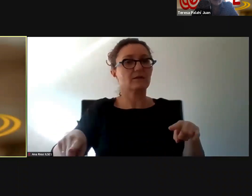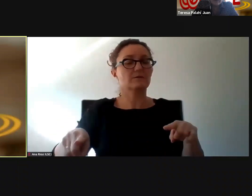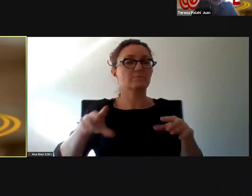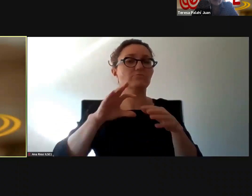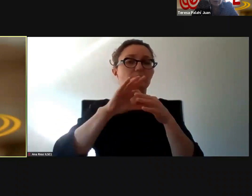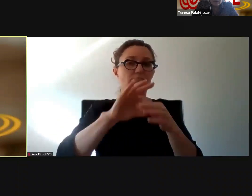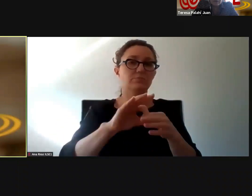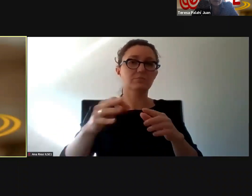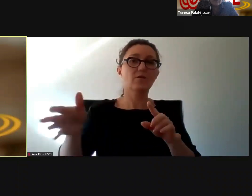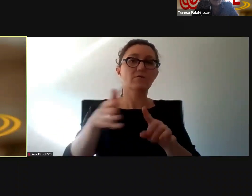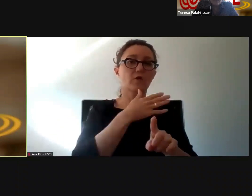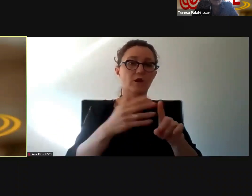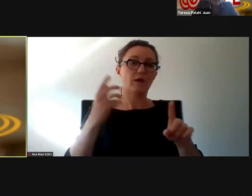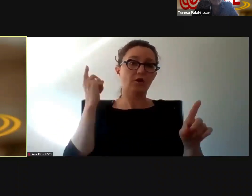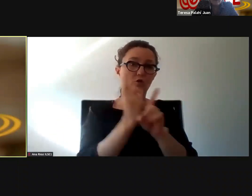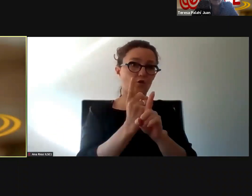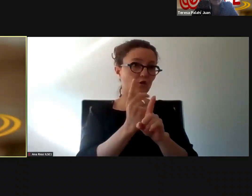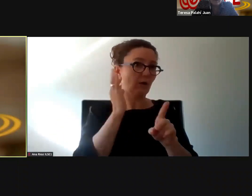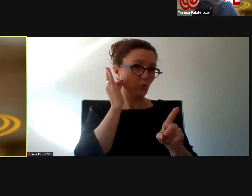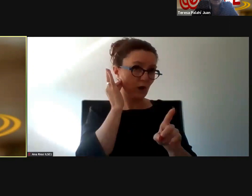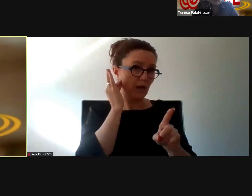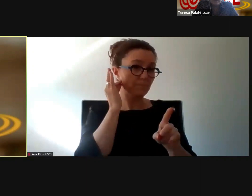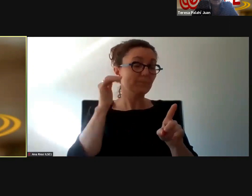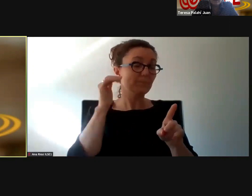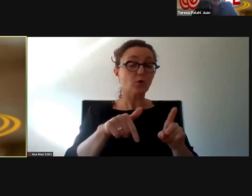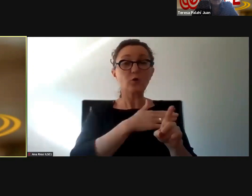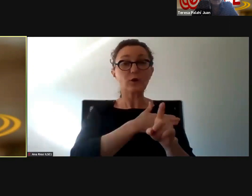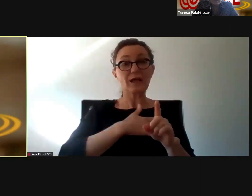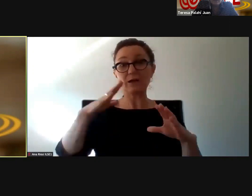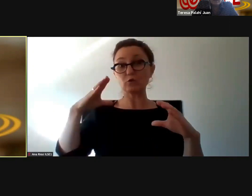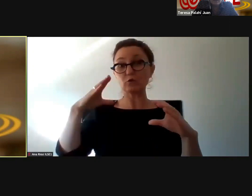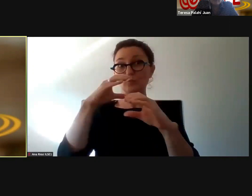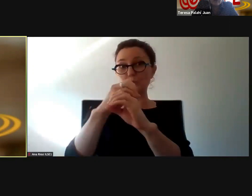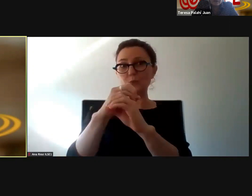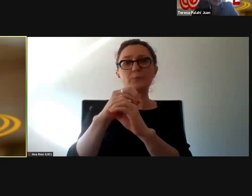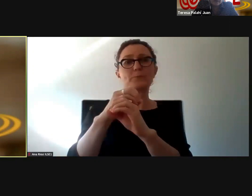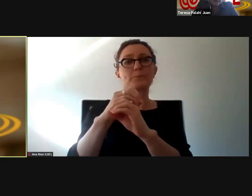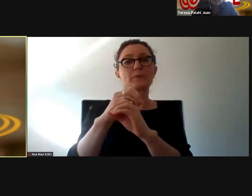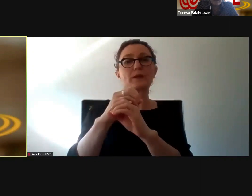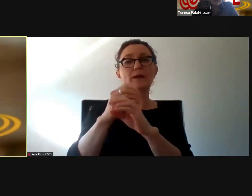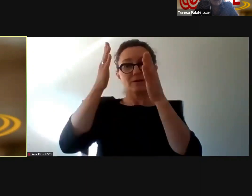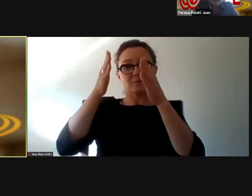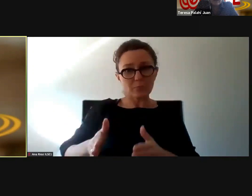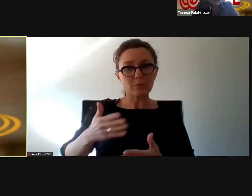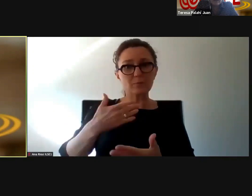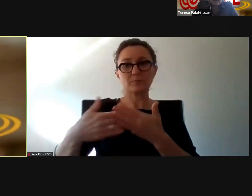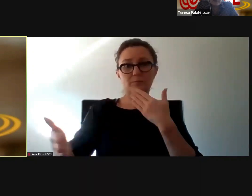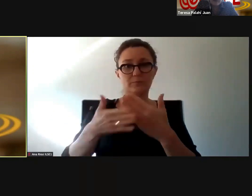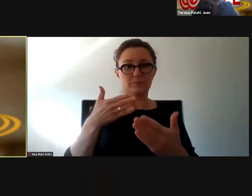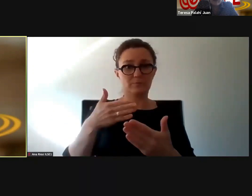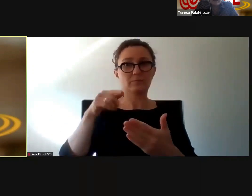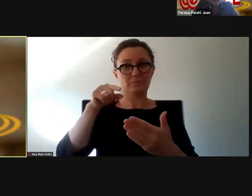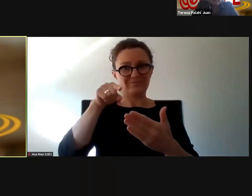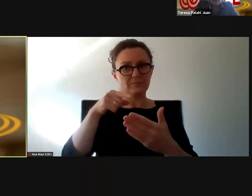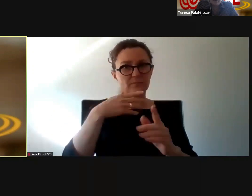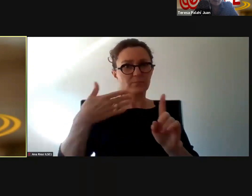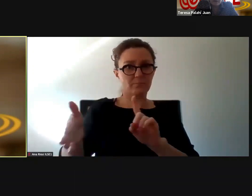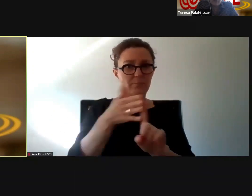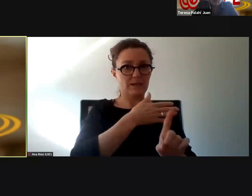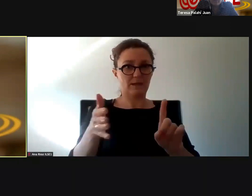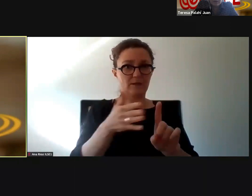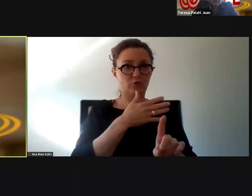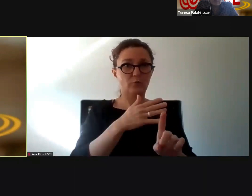en este caso hoy queremos poner el foco en el maltratador, para